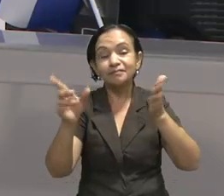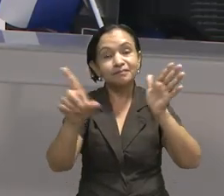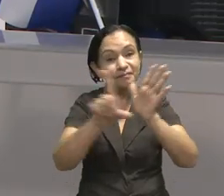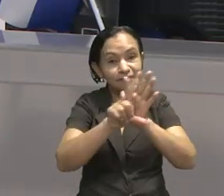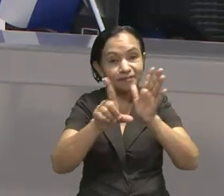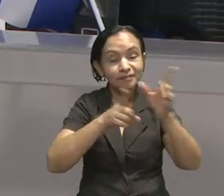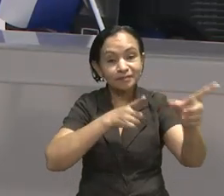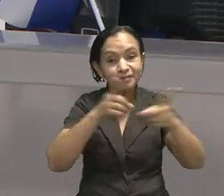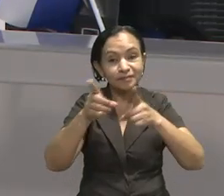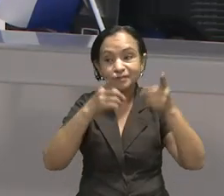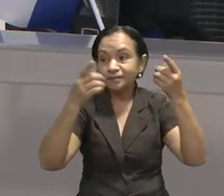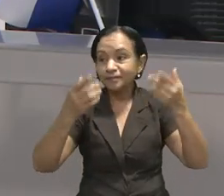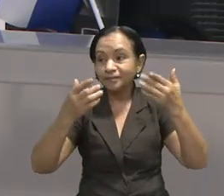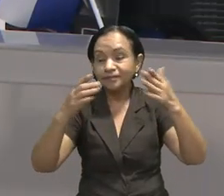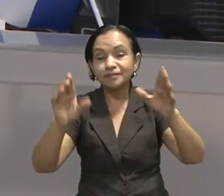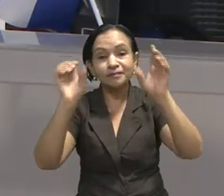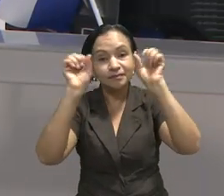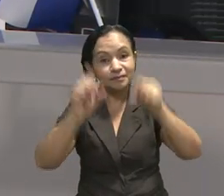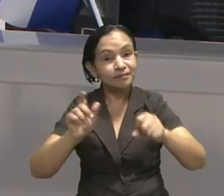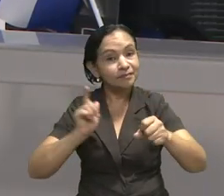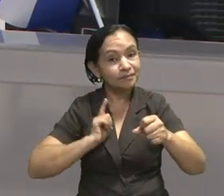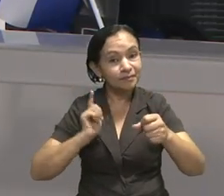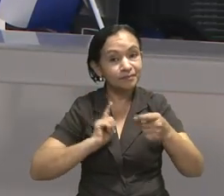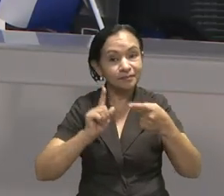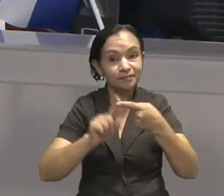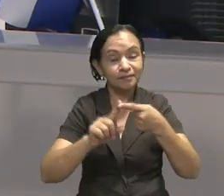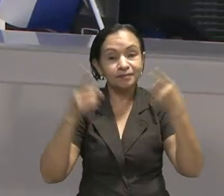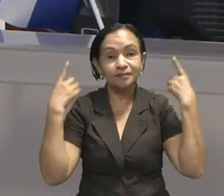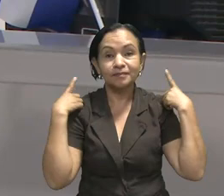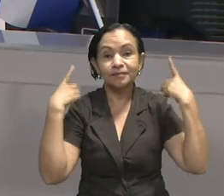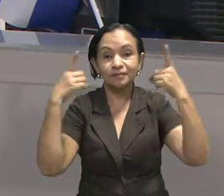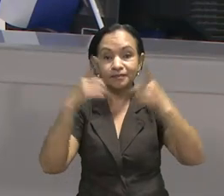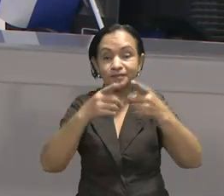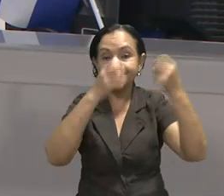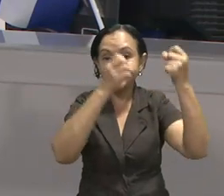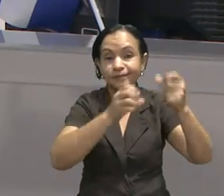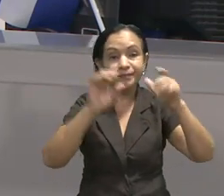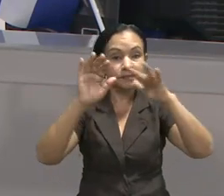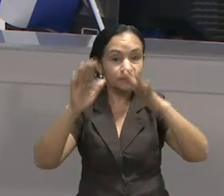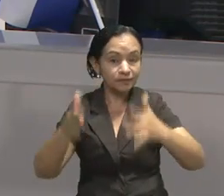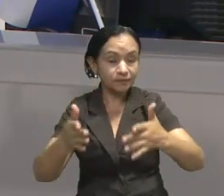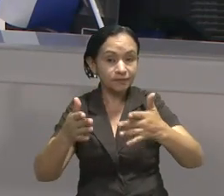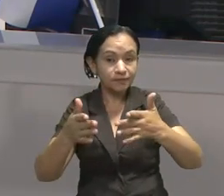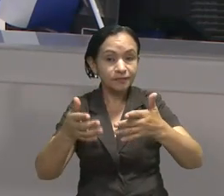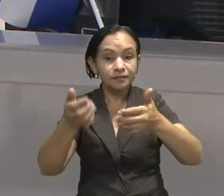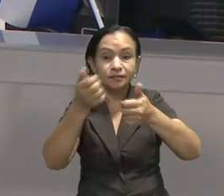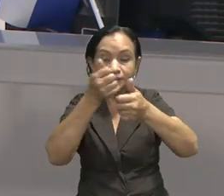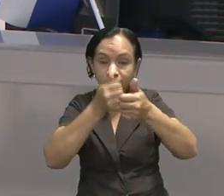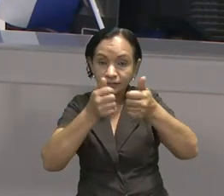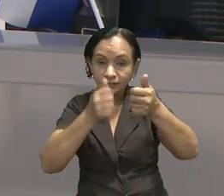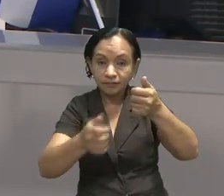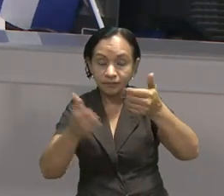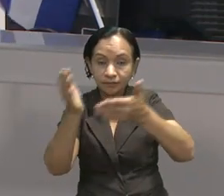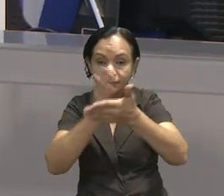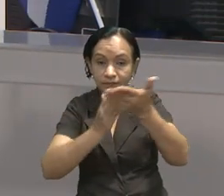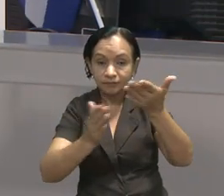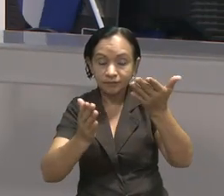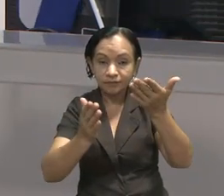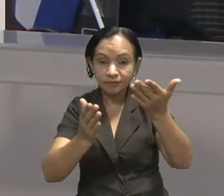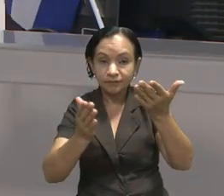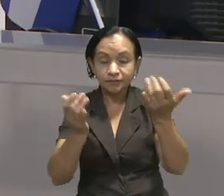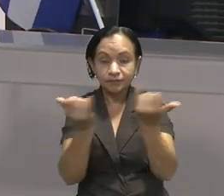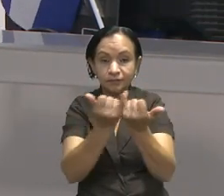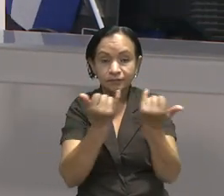delegue, cualquiera de ellos que sean designados por el director o directora general, haría a sus veces internamente